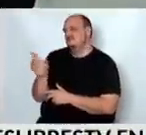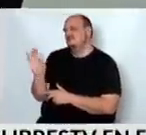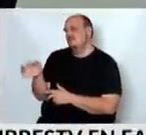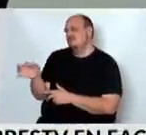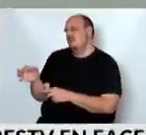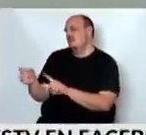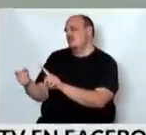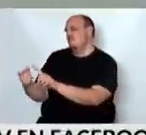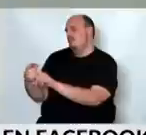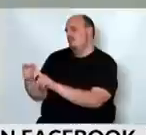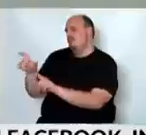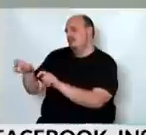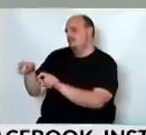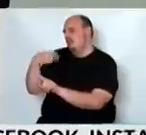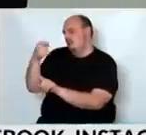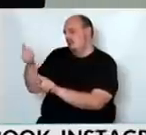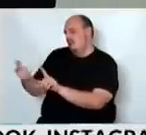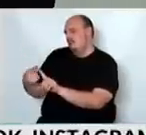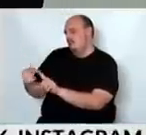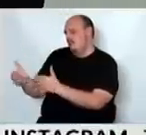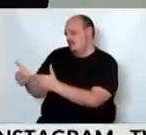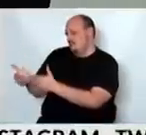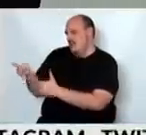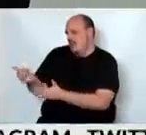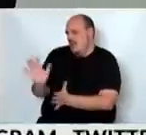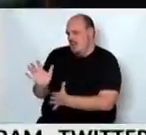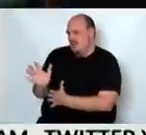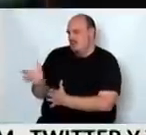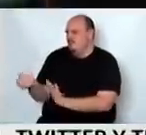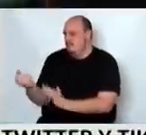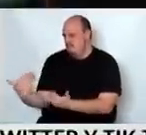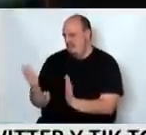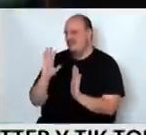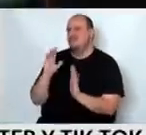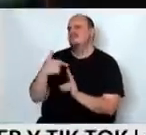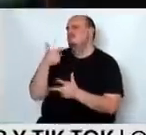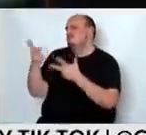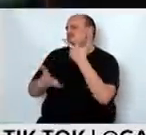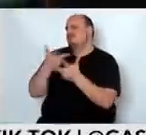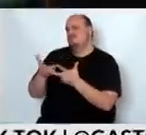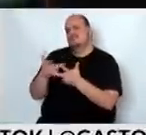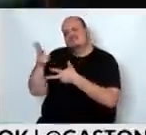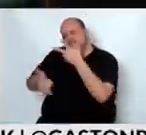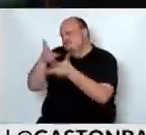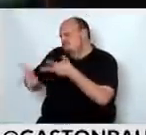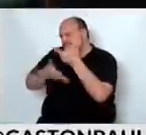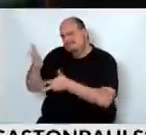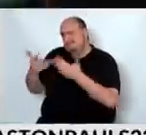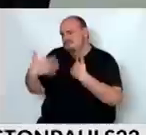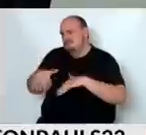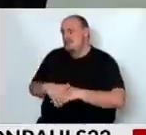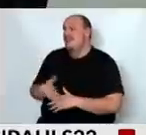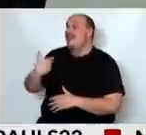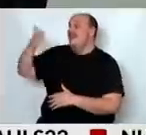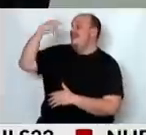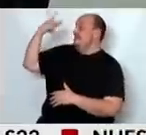convive con la droga, que está al alcance de su mano. Hablo muchísimo. También sé que todo lo que me prohibieron a mí